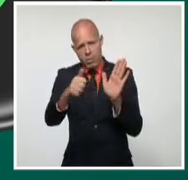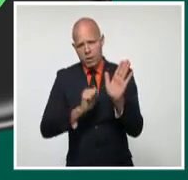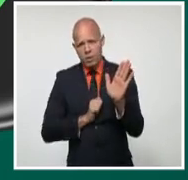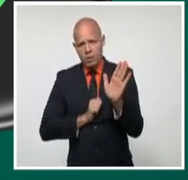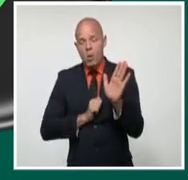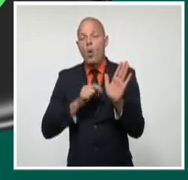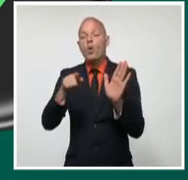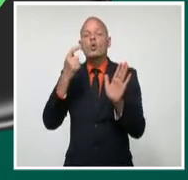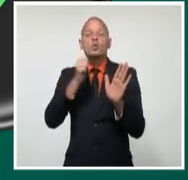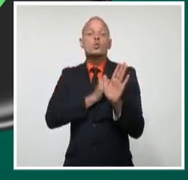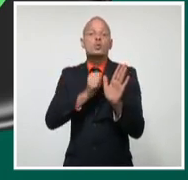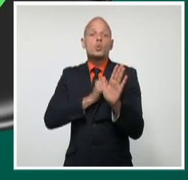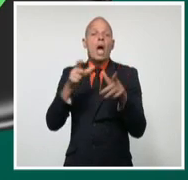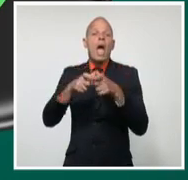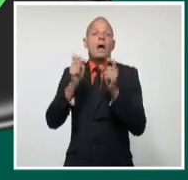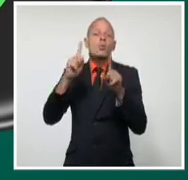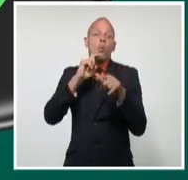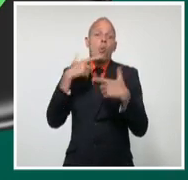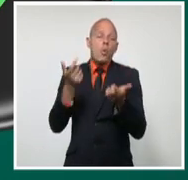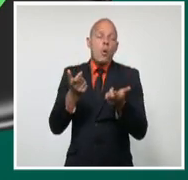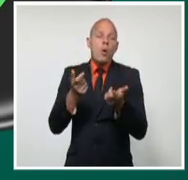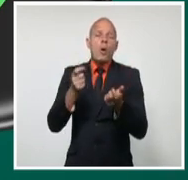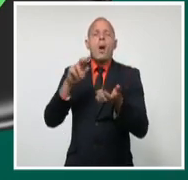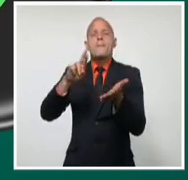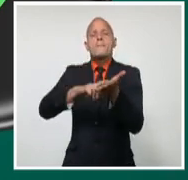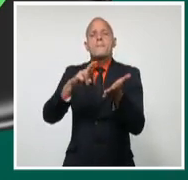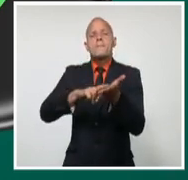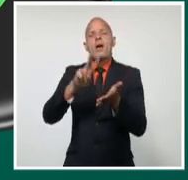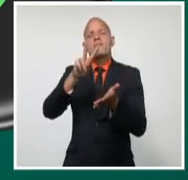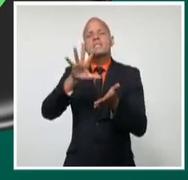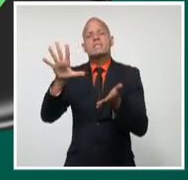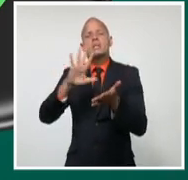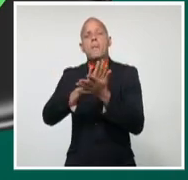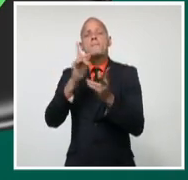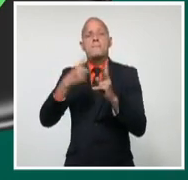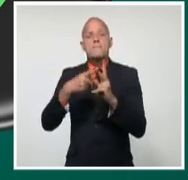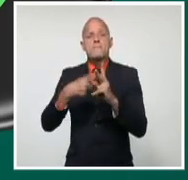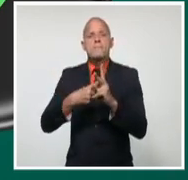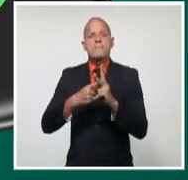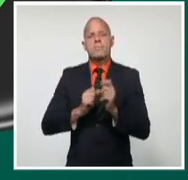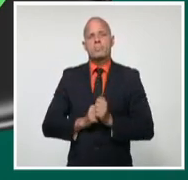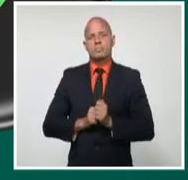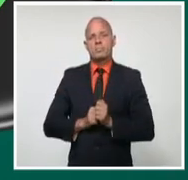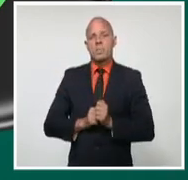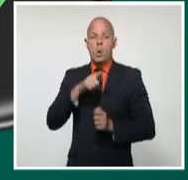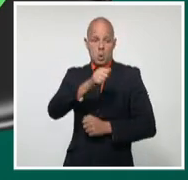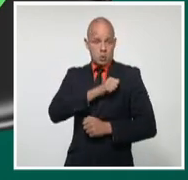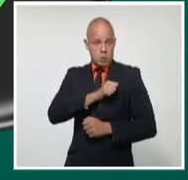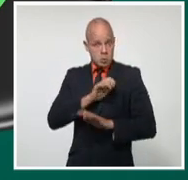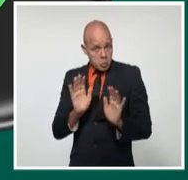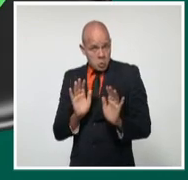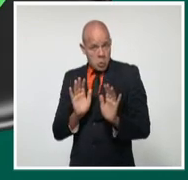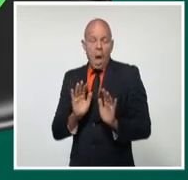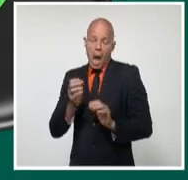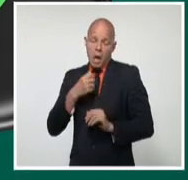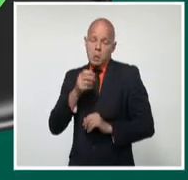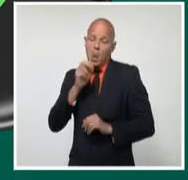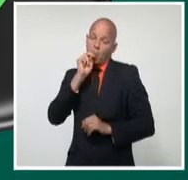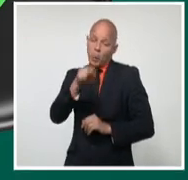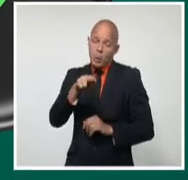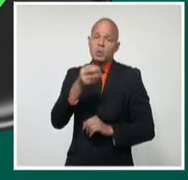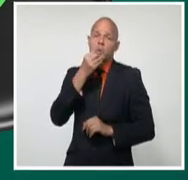25, martes 25 de mayo a las 2 p.m. de la hora de ustedes. Me dices si quieres estar y te mando como